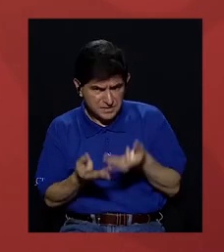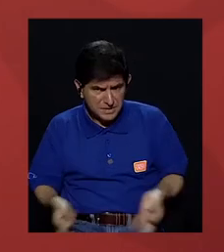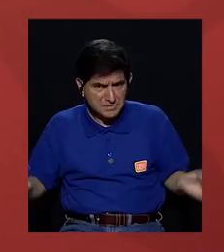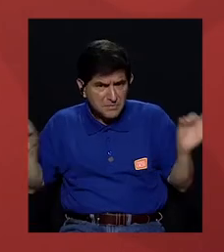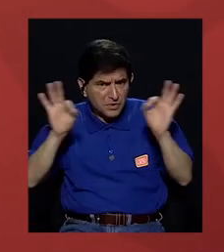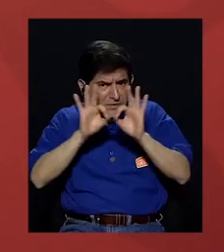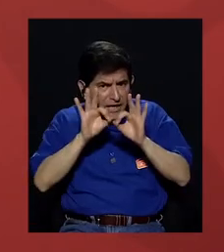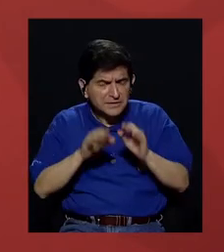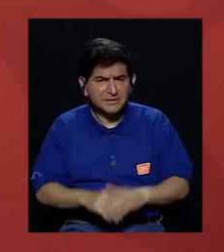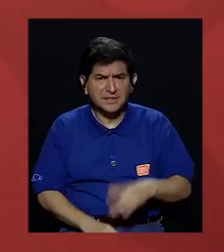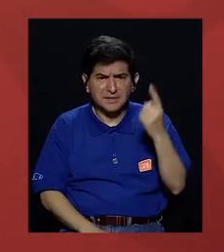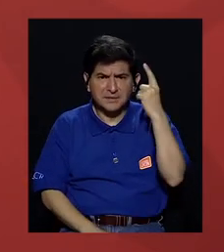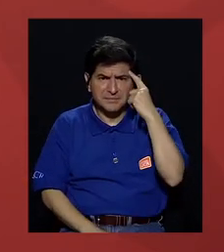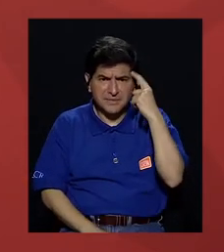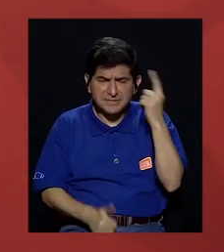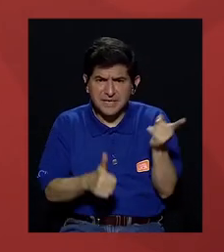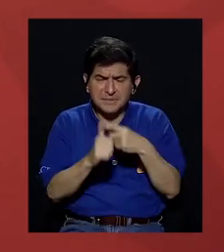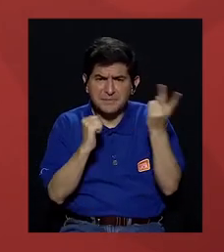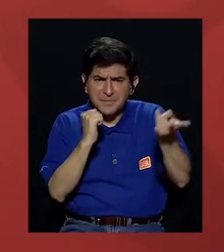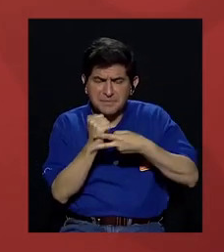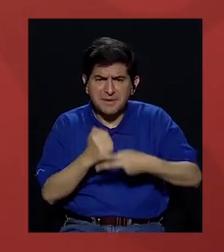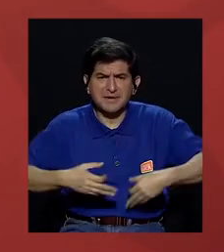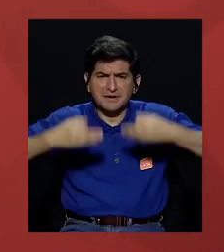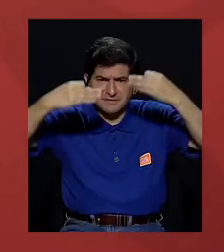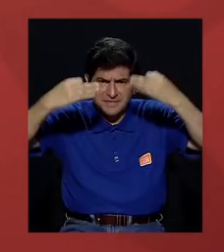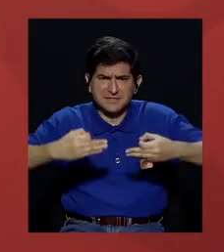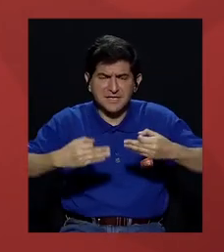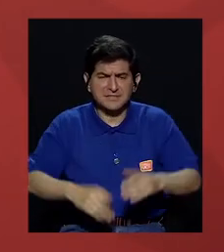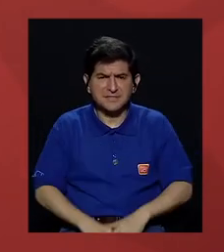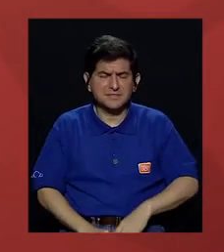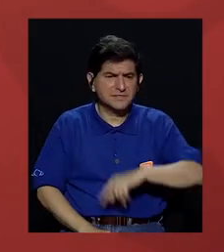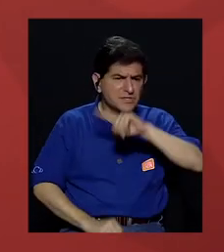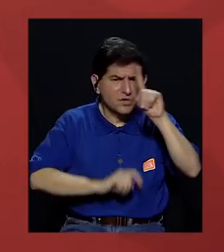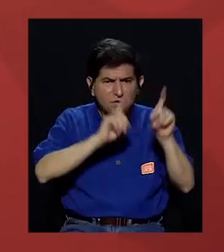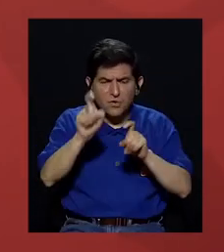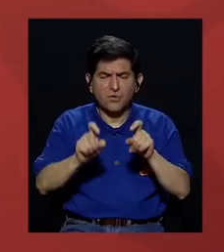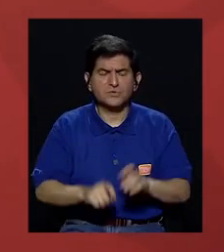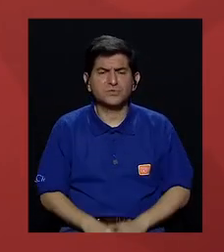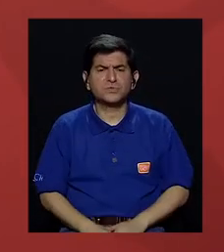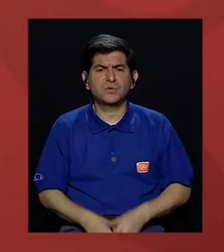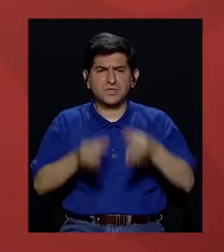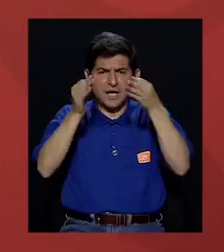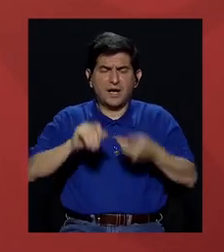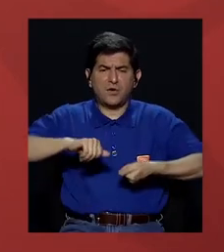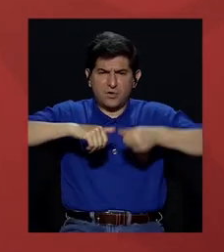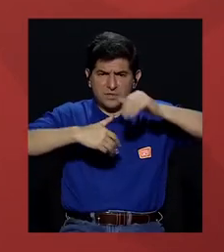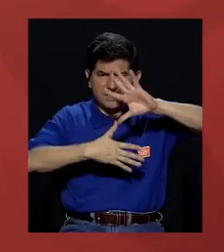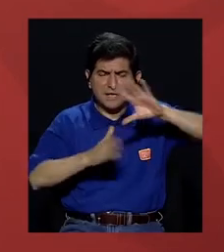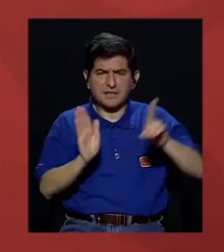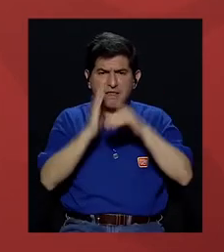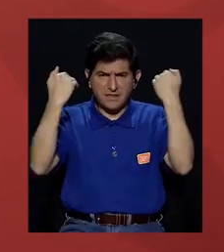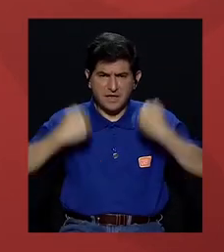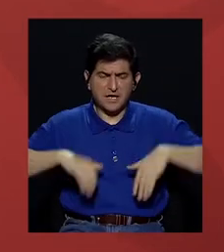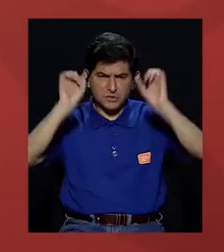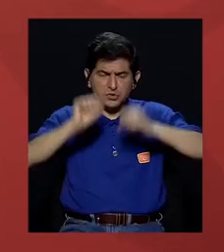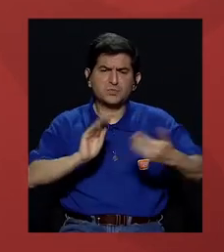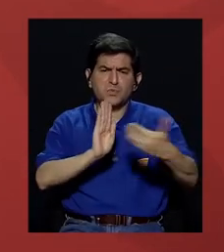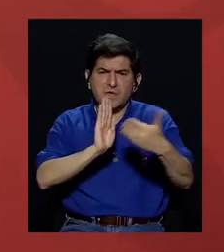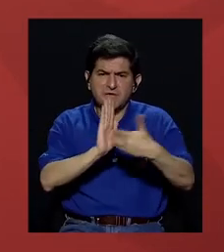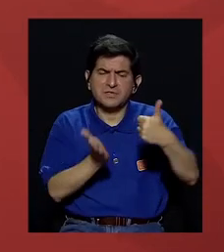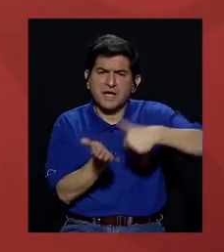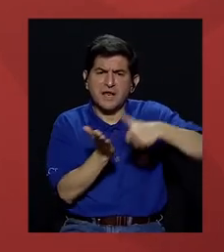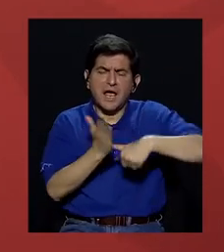que por primera vez una decisión constructiva ante la corte podría ver cómo